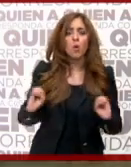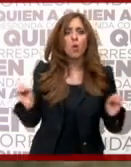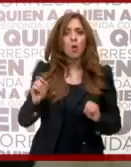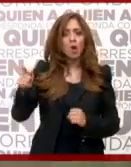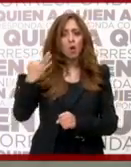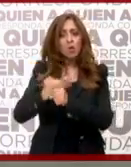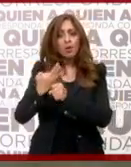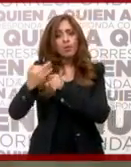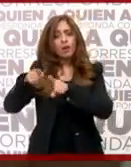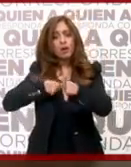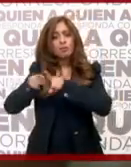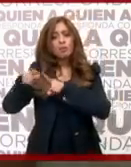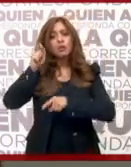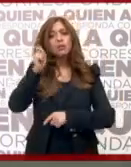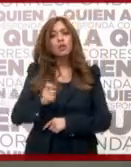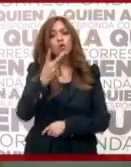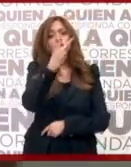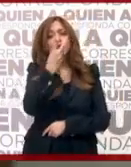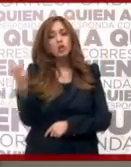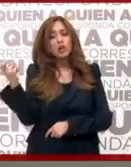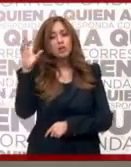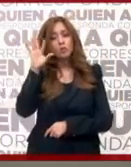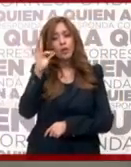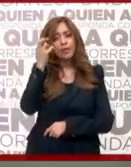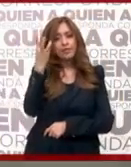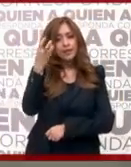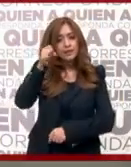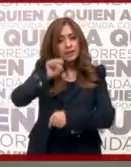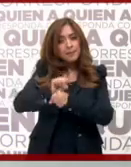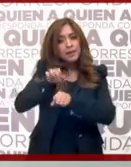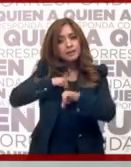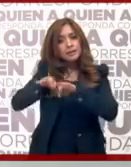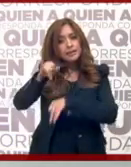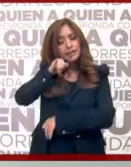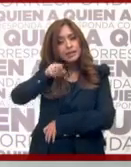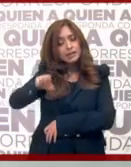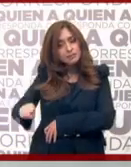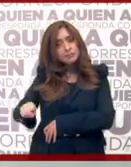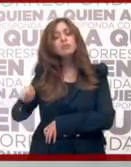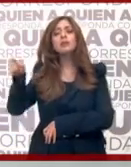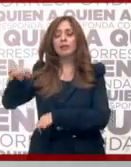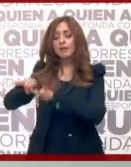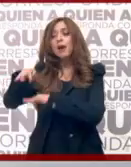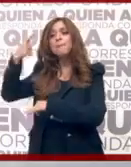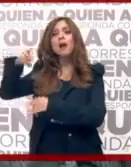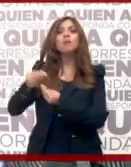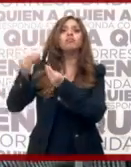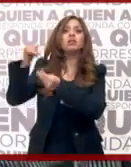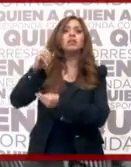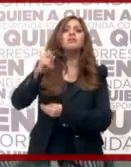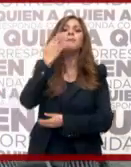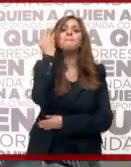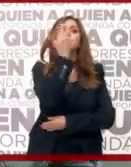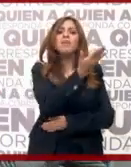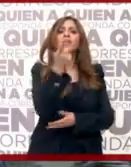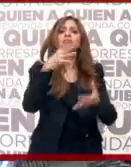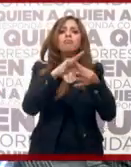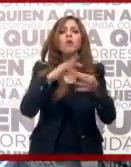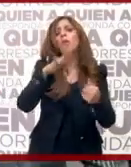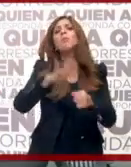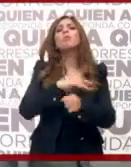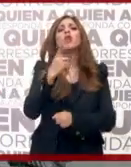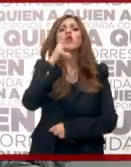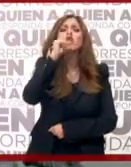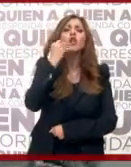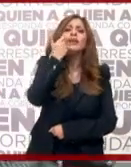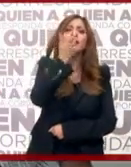su hermano tiene más de 243 semanas cotizadas y solicita orientación para que le den una explicación del por qué no le